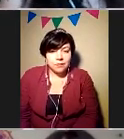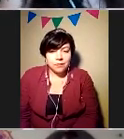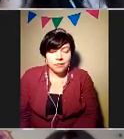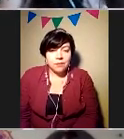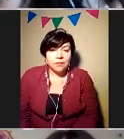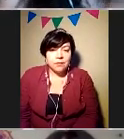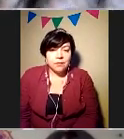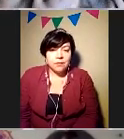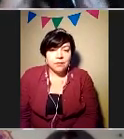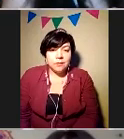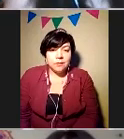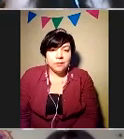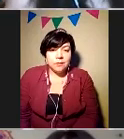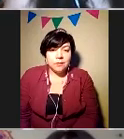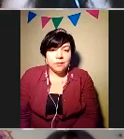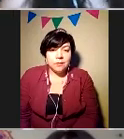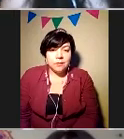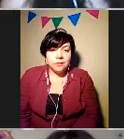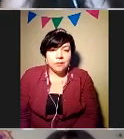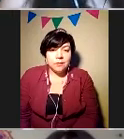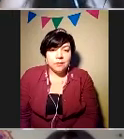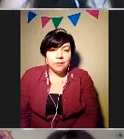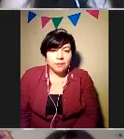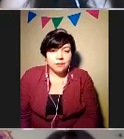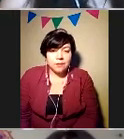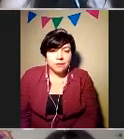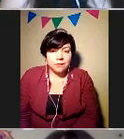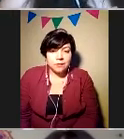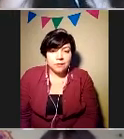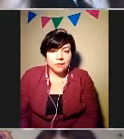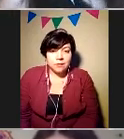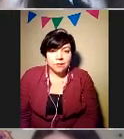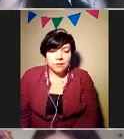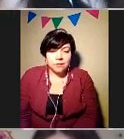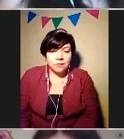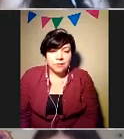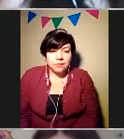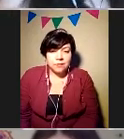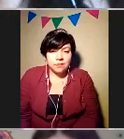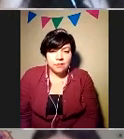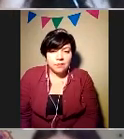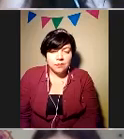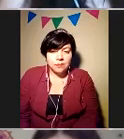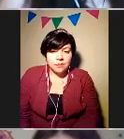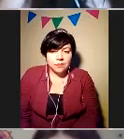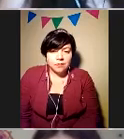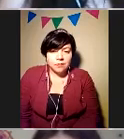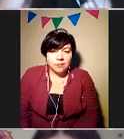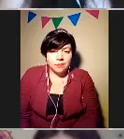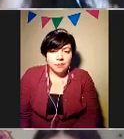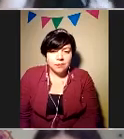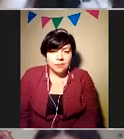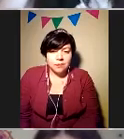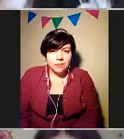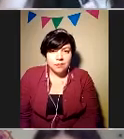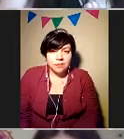la pregunta de si están los países de verdad preparados para asegurar derechos laborales a los migrantes.